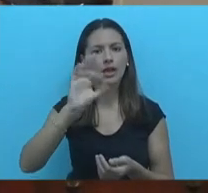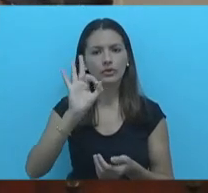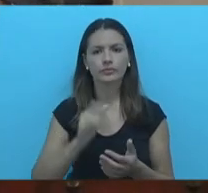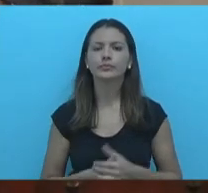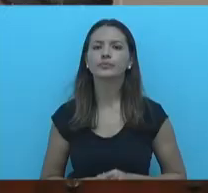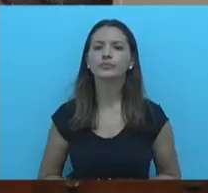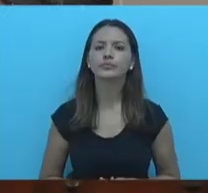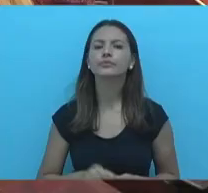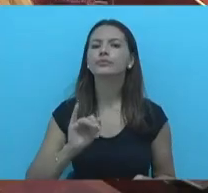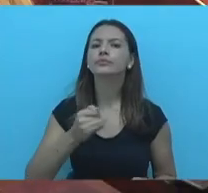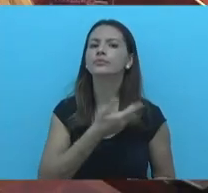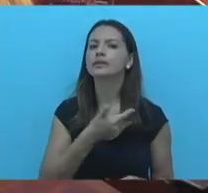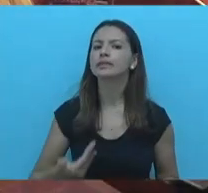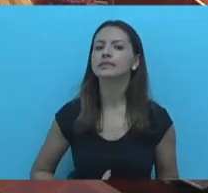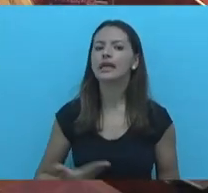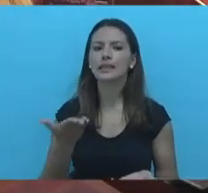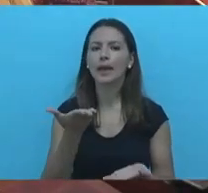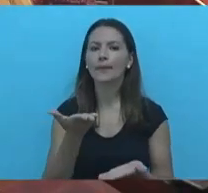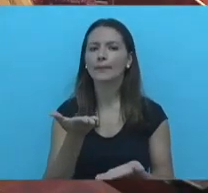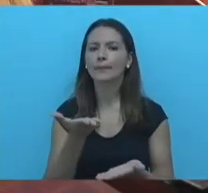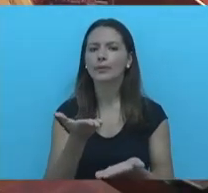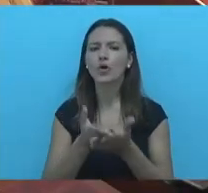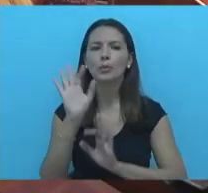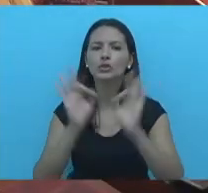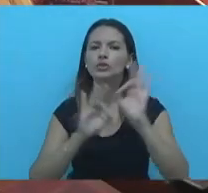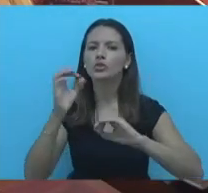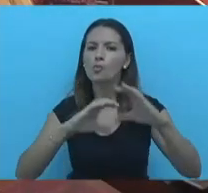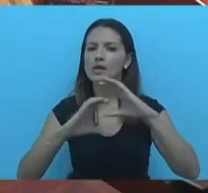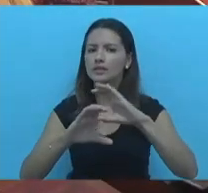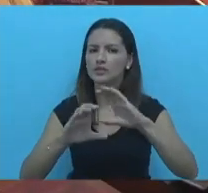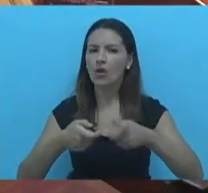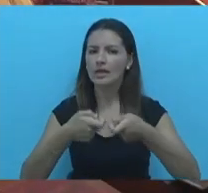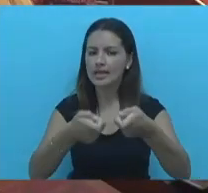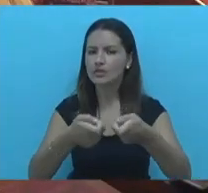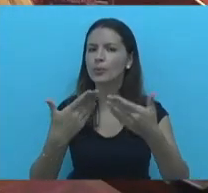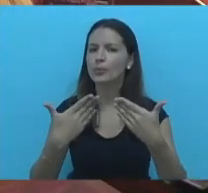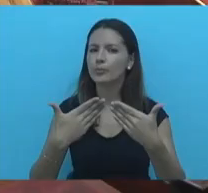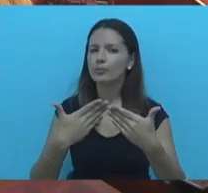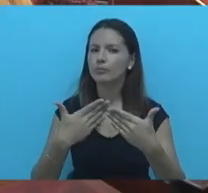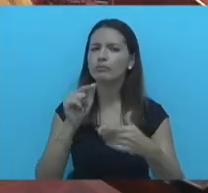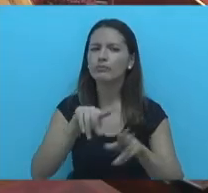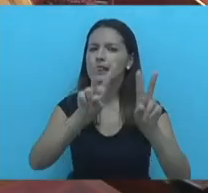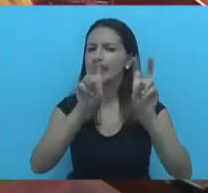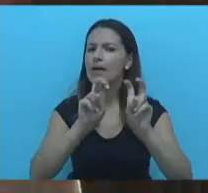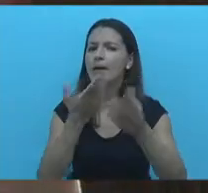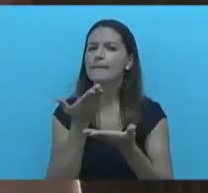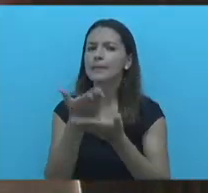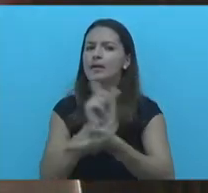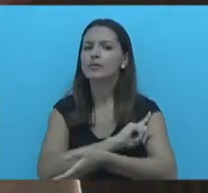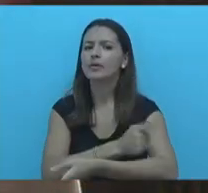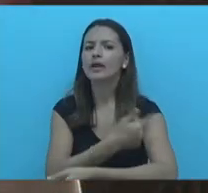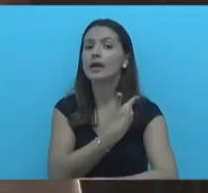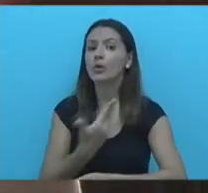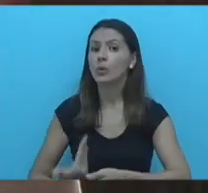presidente. Solicito se dé ingreso a un proyecto de comunicación para solicitar al Poder Ejecutivo